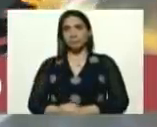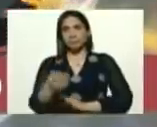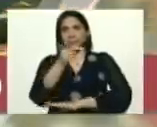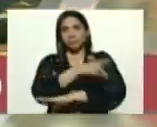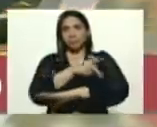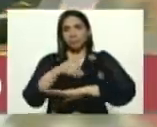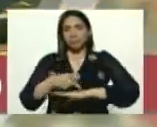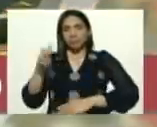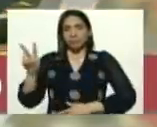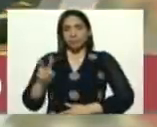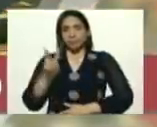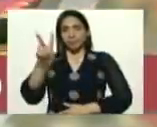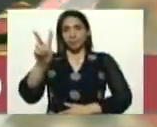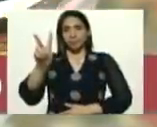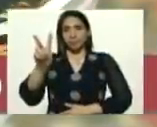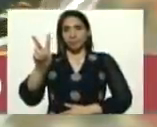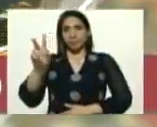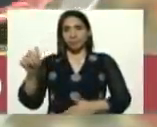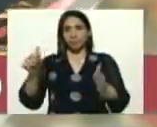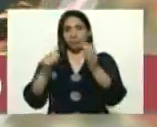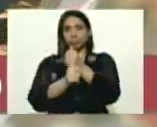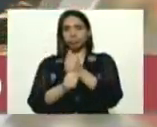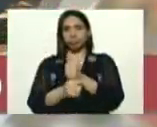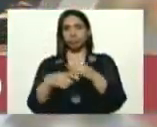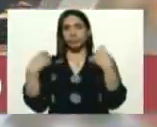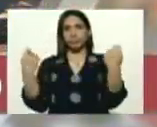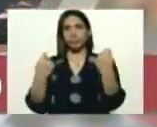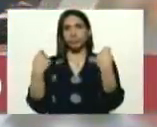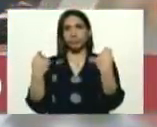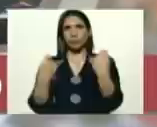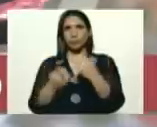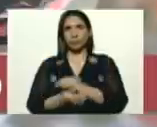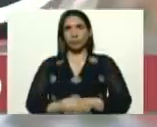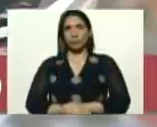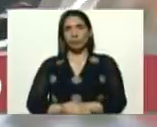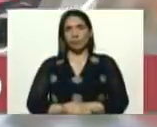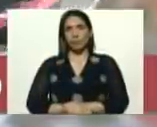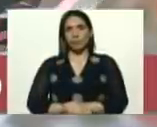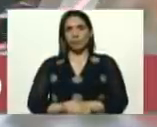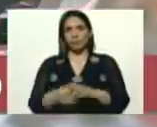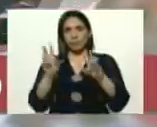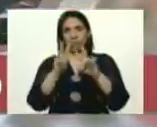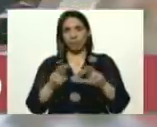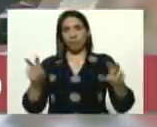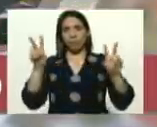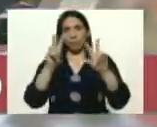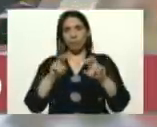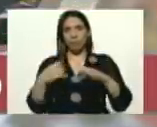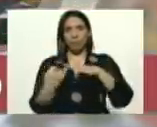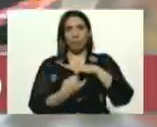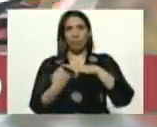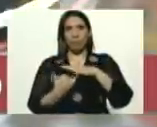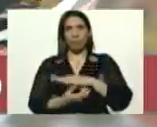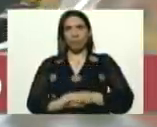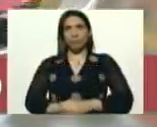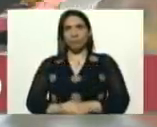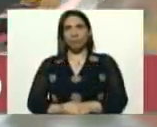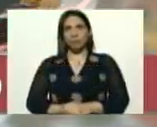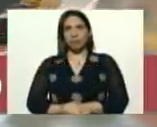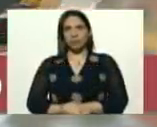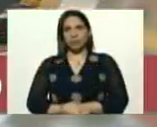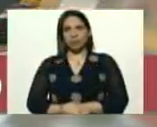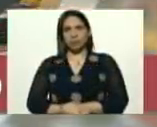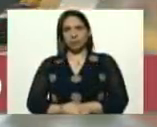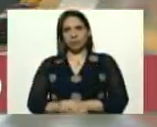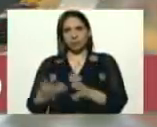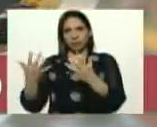Parroquia El Valle, y fue captado en una jornada de despistaje institucional. Es de